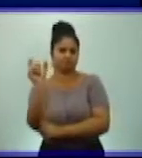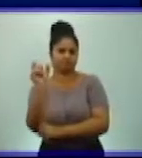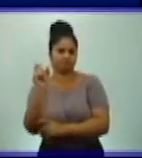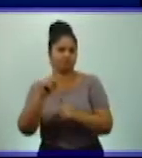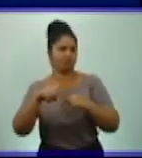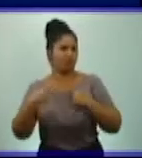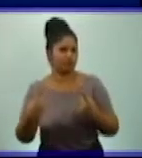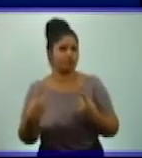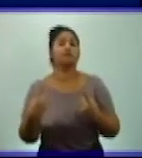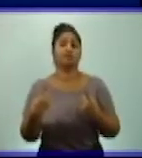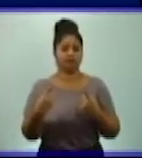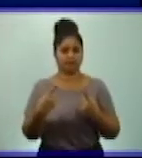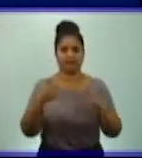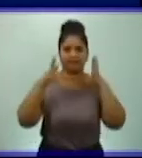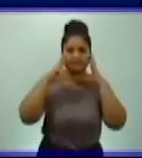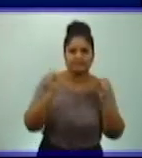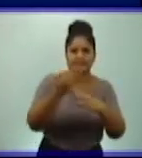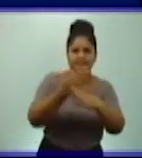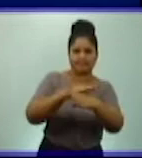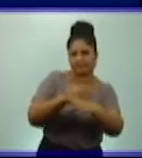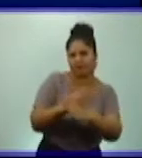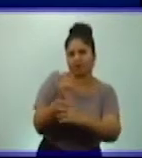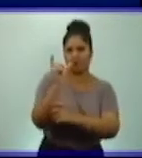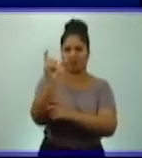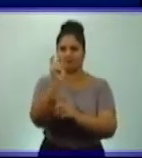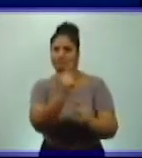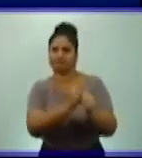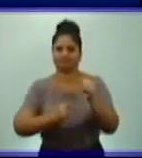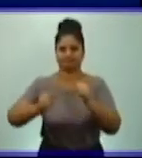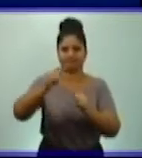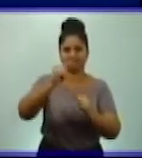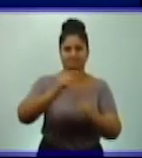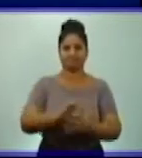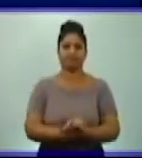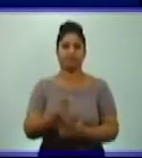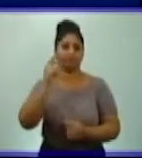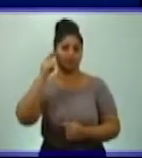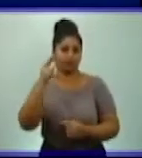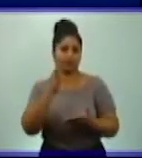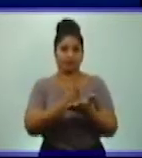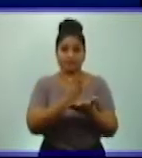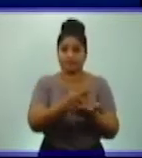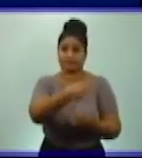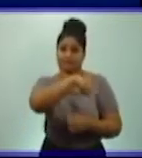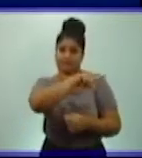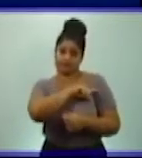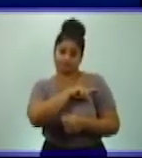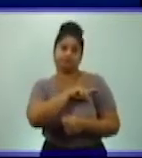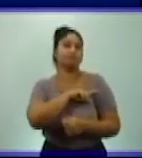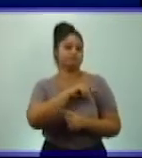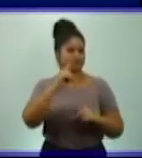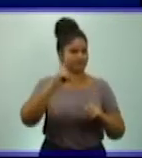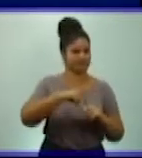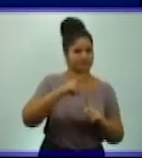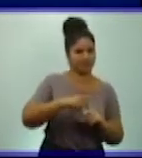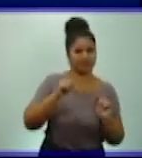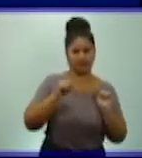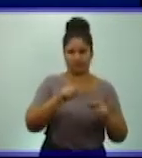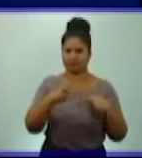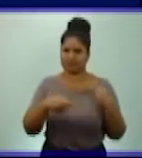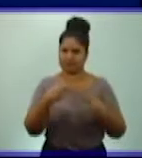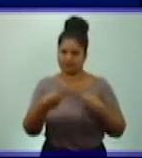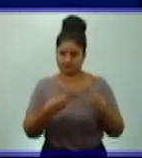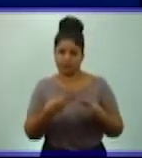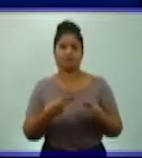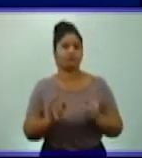veamos la vida y obra que ya ustedes debían haber resumido en la clase anterior como estudio independiente, este elemento